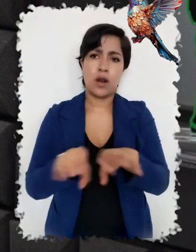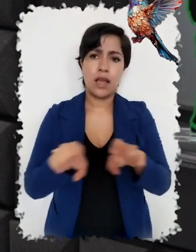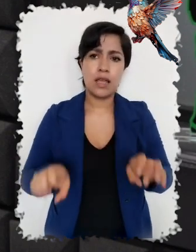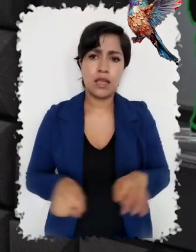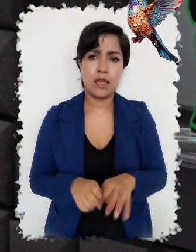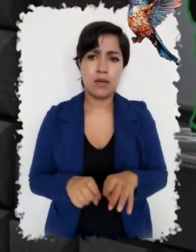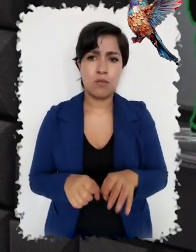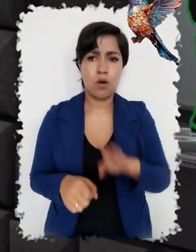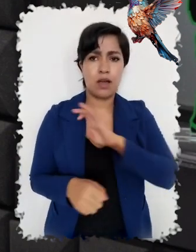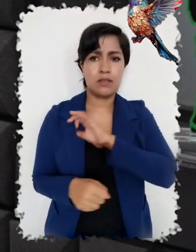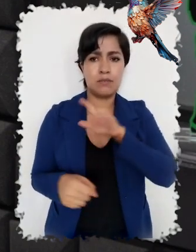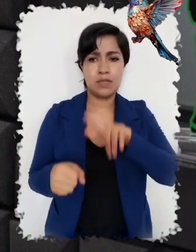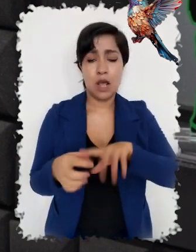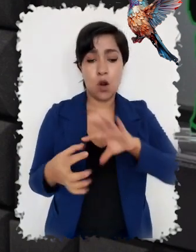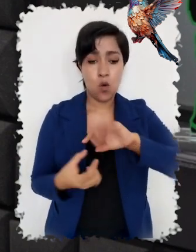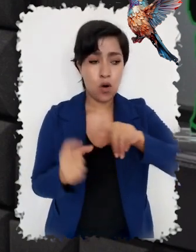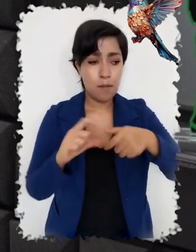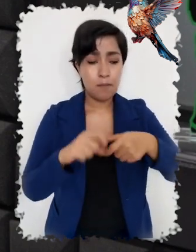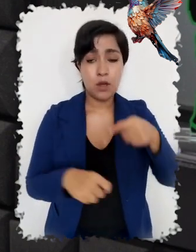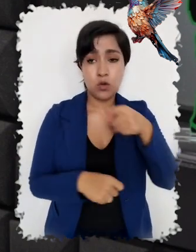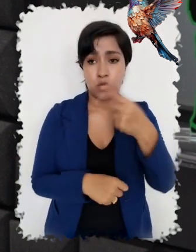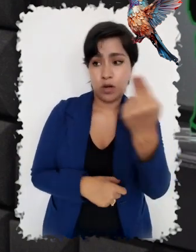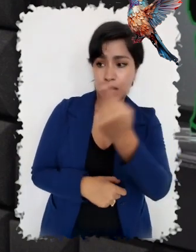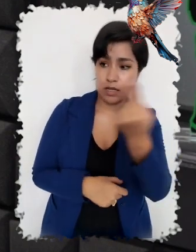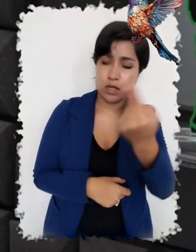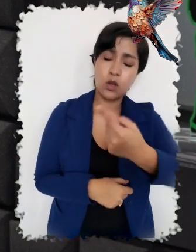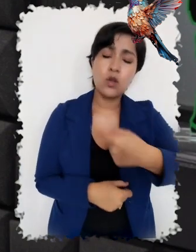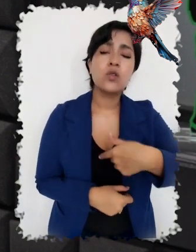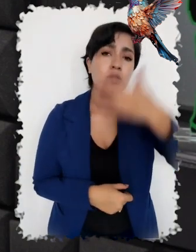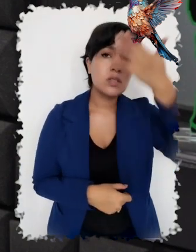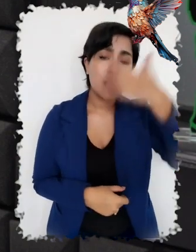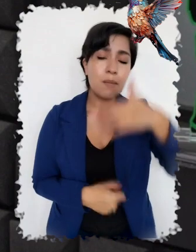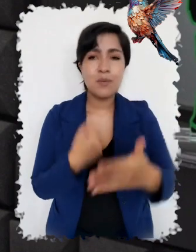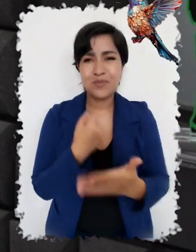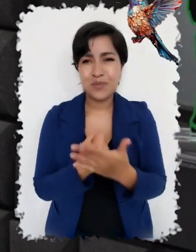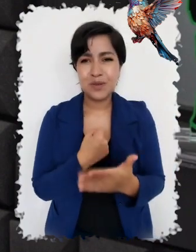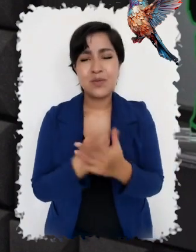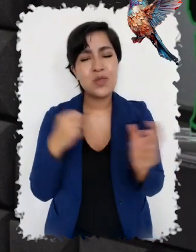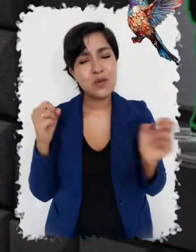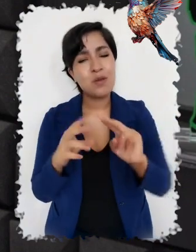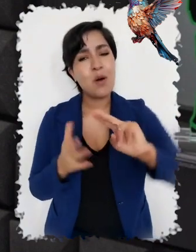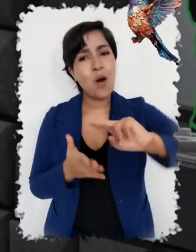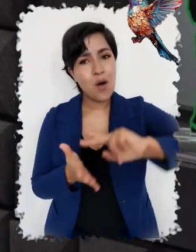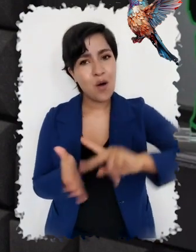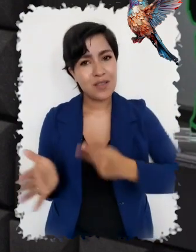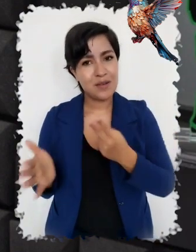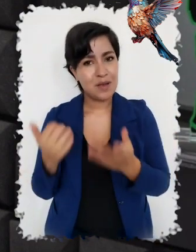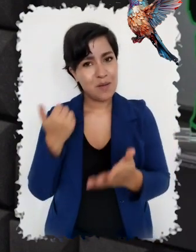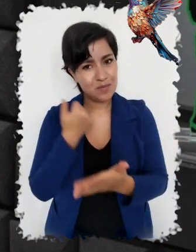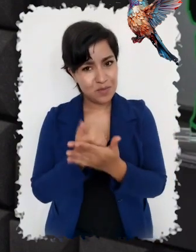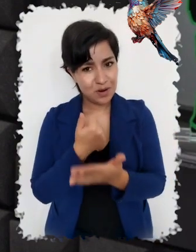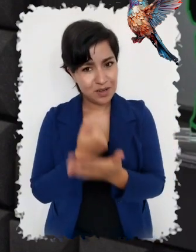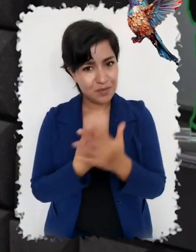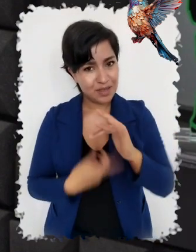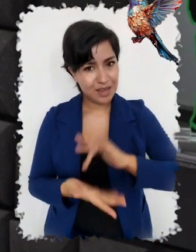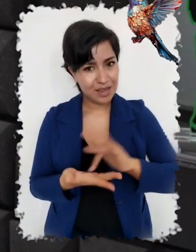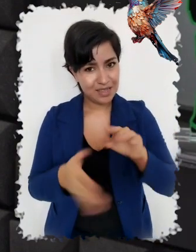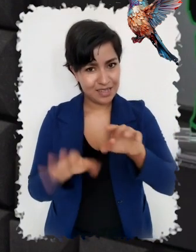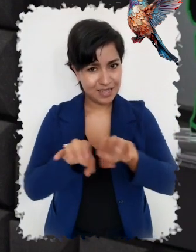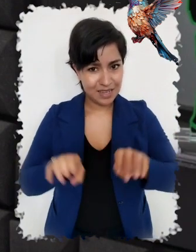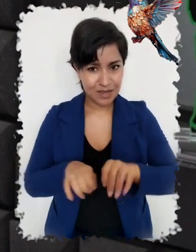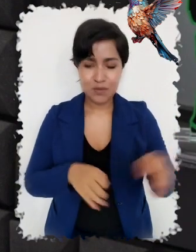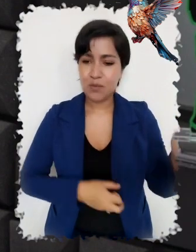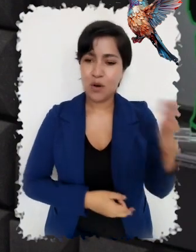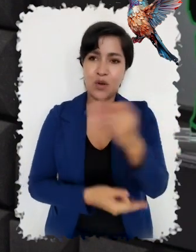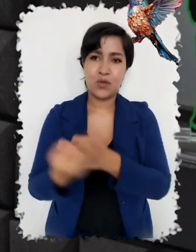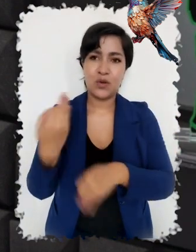olympics para lo que tú necesites y Y por supuesto yo sé que nos vamos a volver a encontrar no en algún otro espacio Muchas gracias